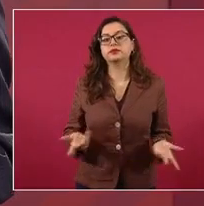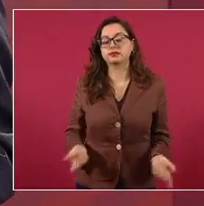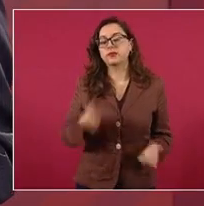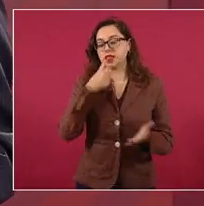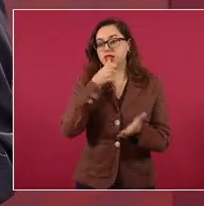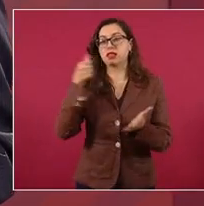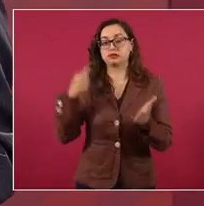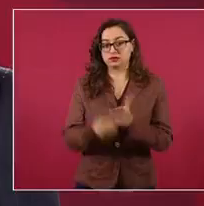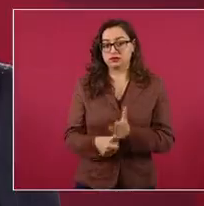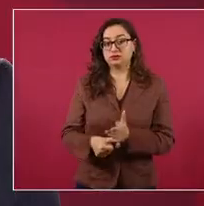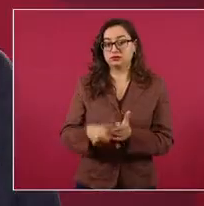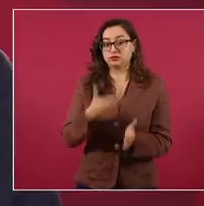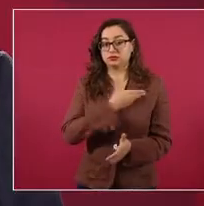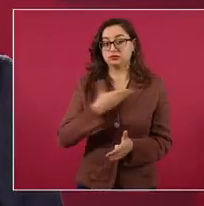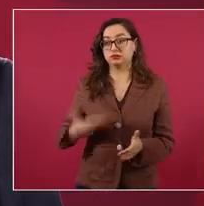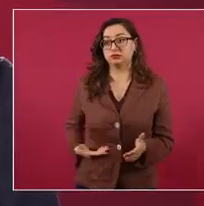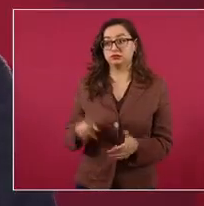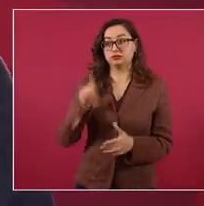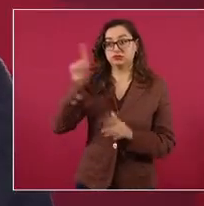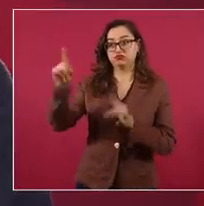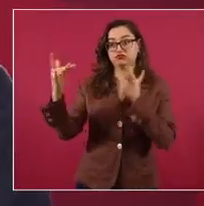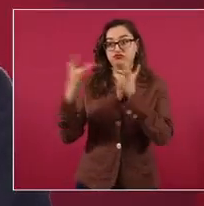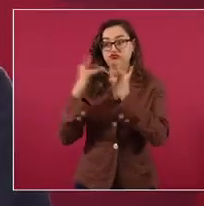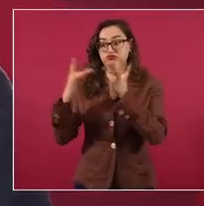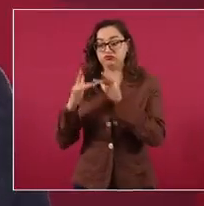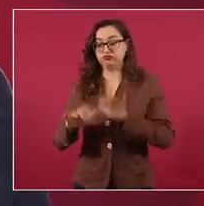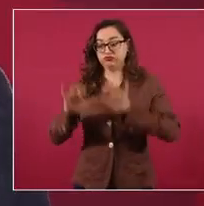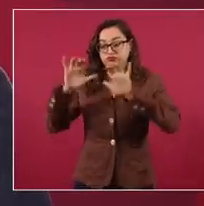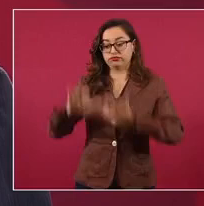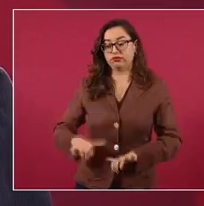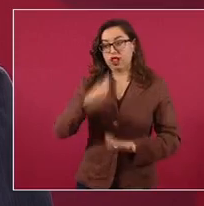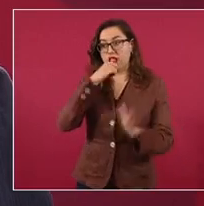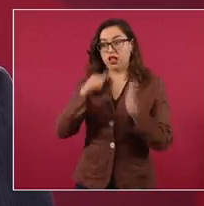ministro. Y han estado ayudando